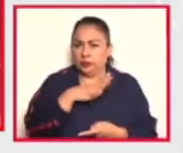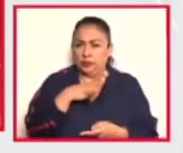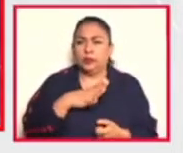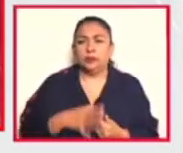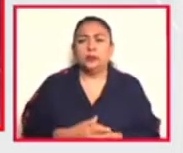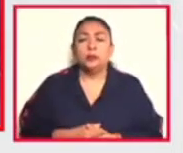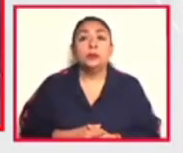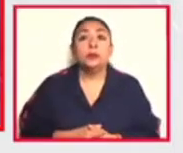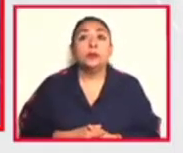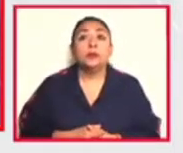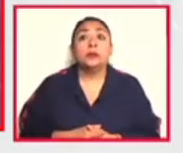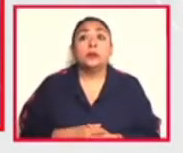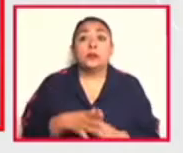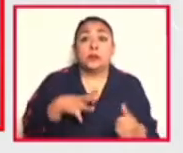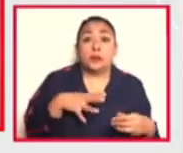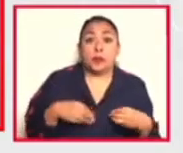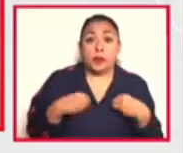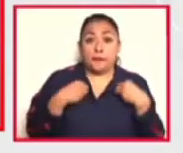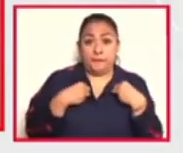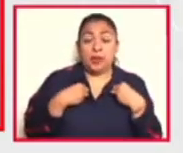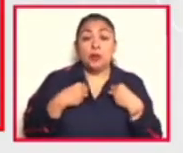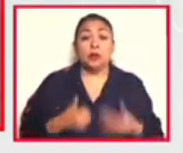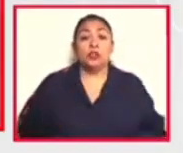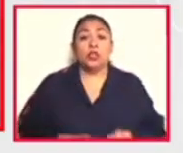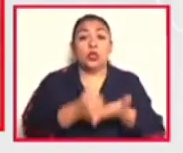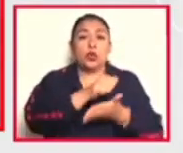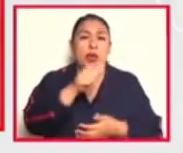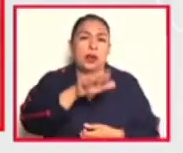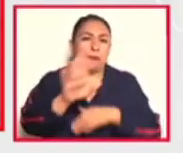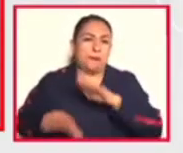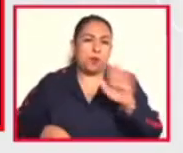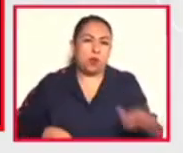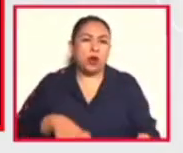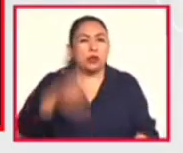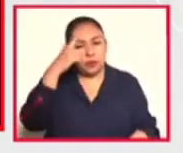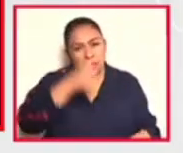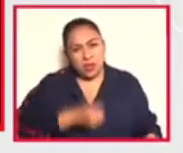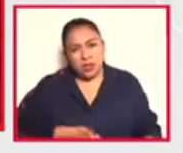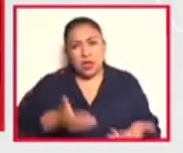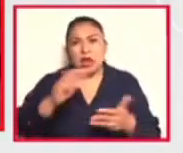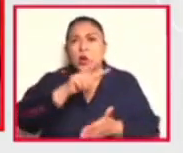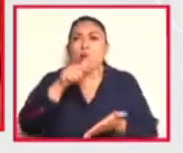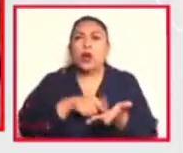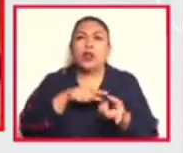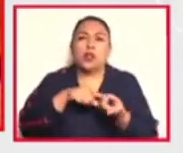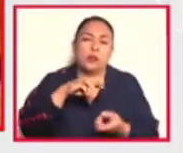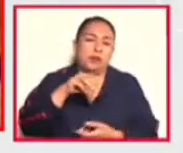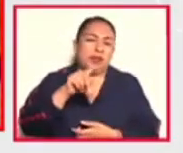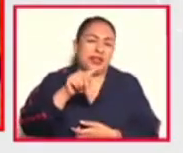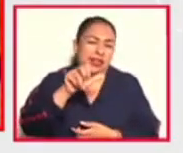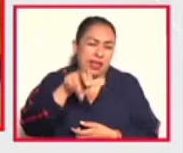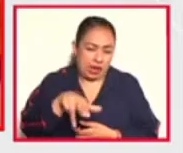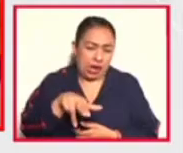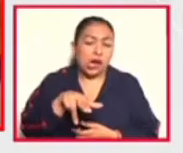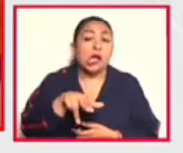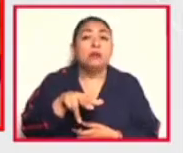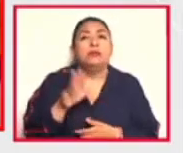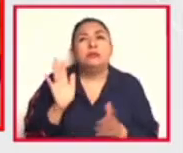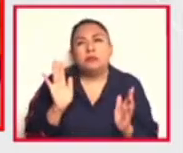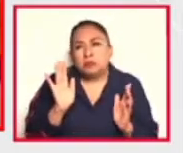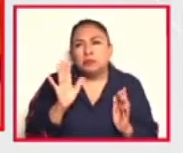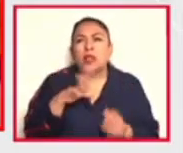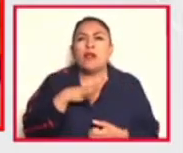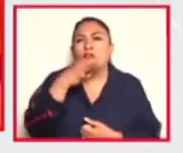Los vivos ayudaban a los difuntos a llegar al Mictlán, en este caso, ¿no? Era, digamos, festejaban